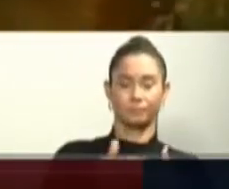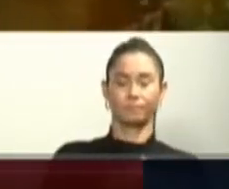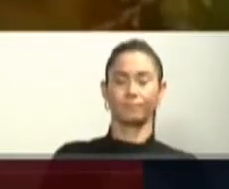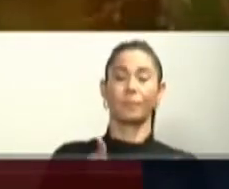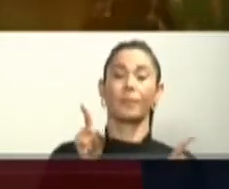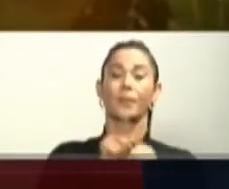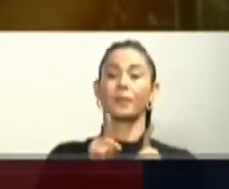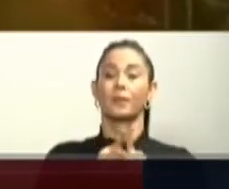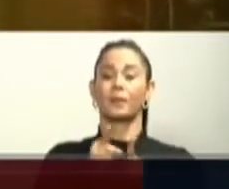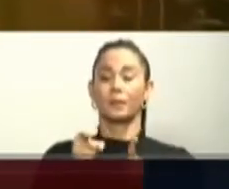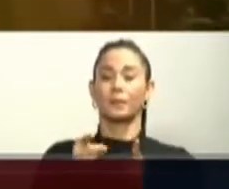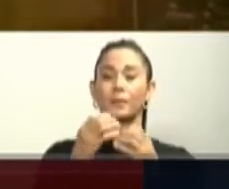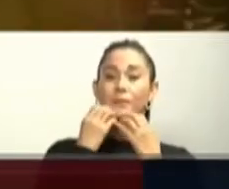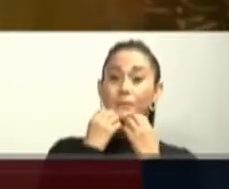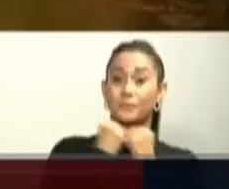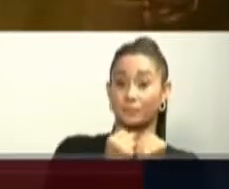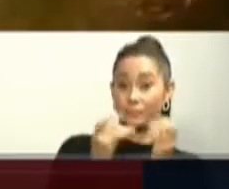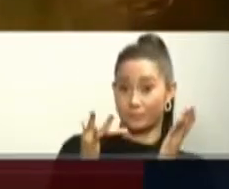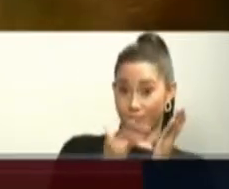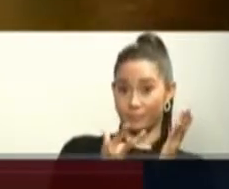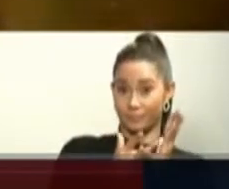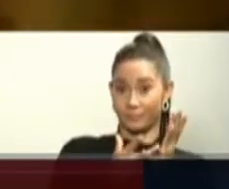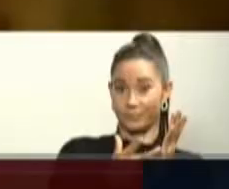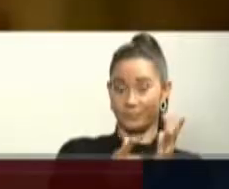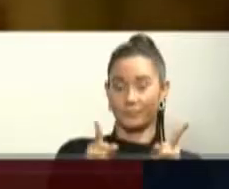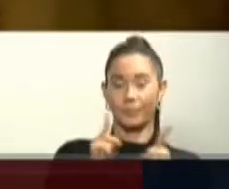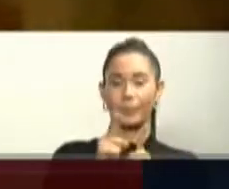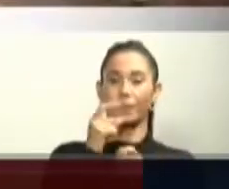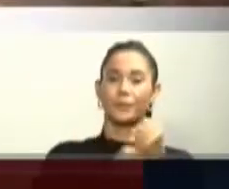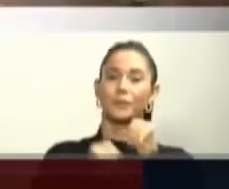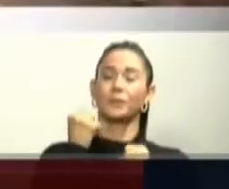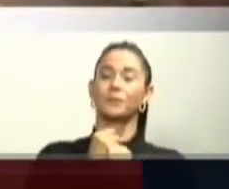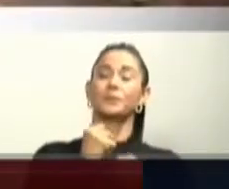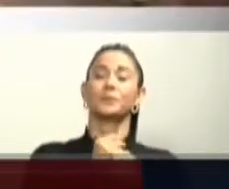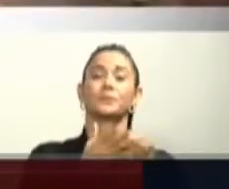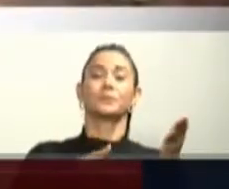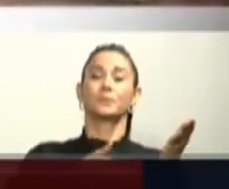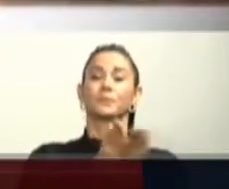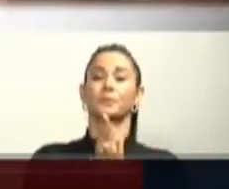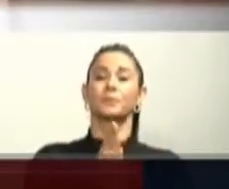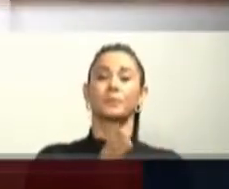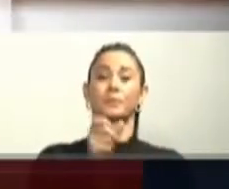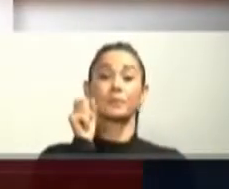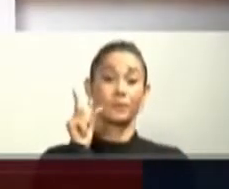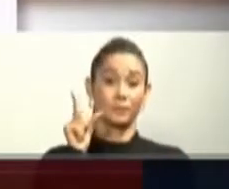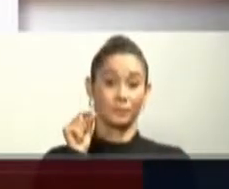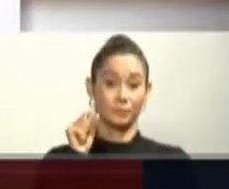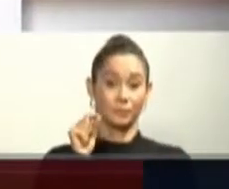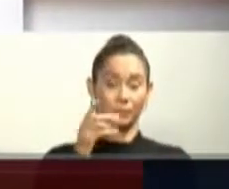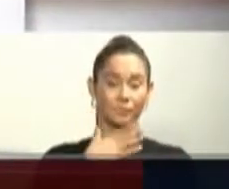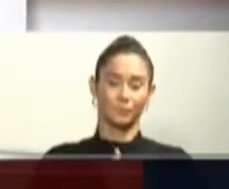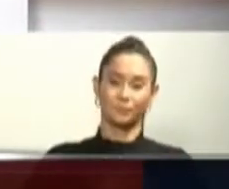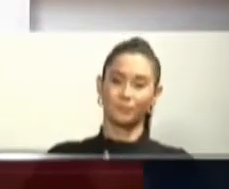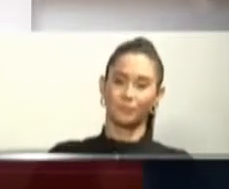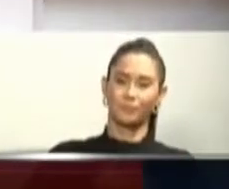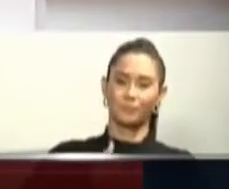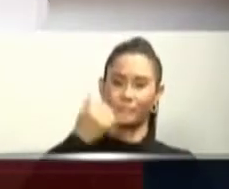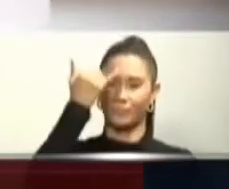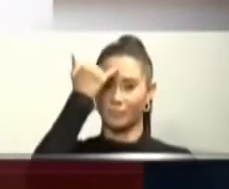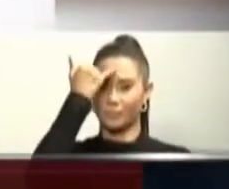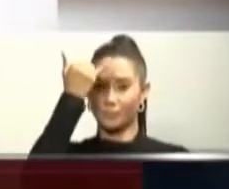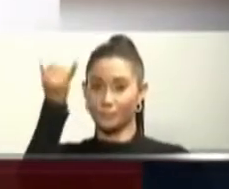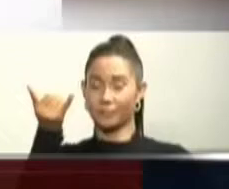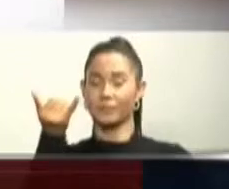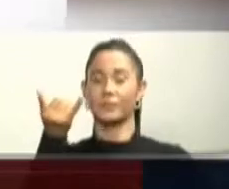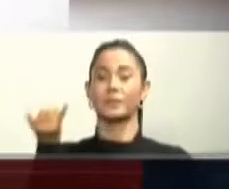se convirtió en una amante de la tecnología y en sus últimos años, a través de Twitter, pudimos disfrutar de su sabiduría,